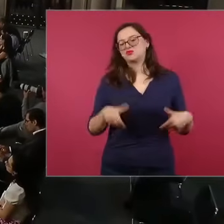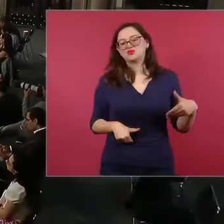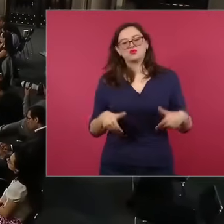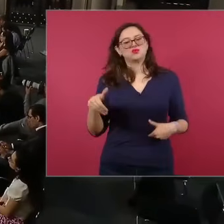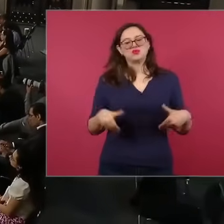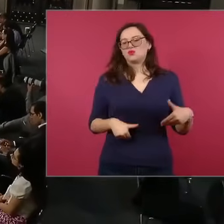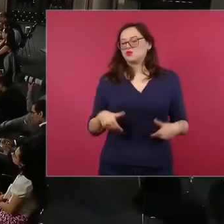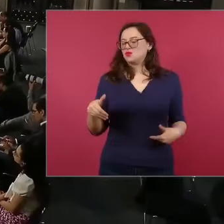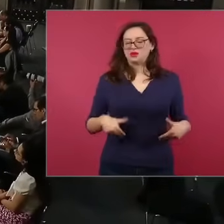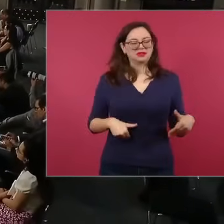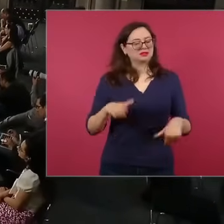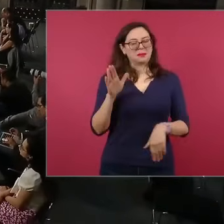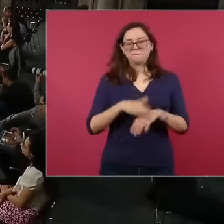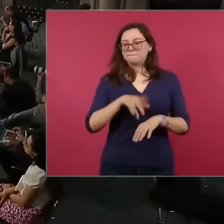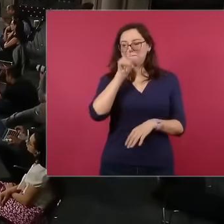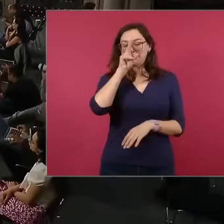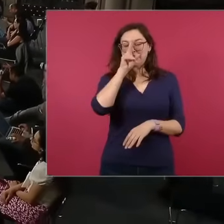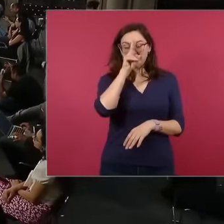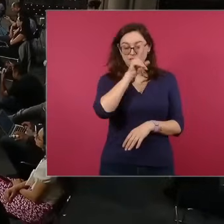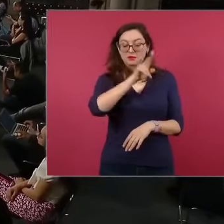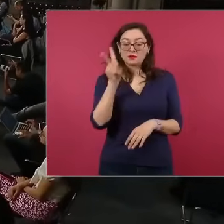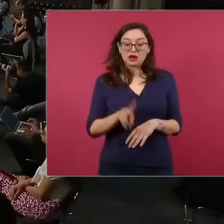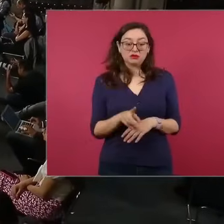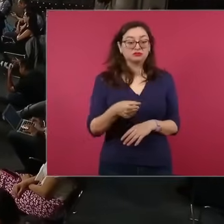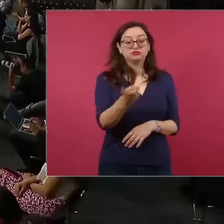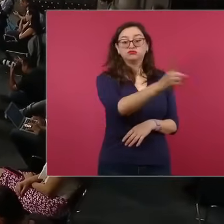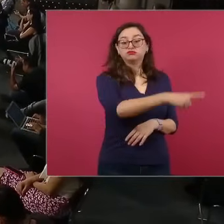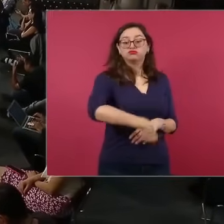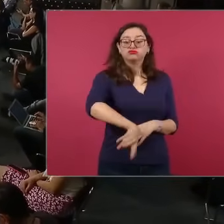Es que se dan baños de pureza.